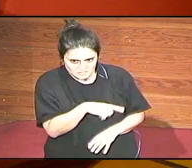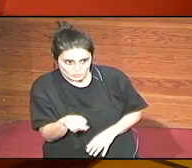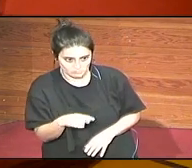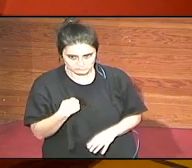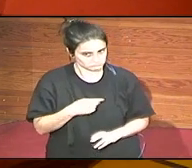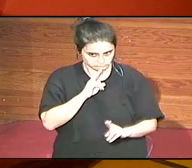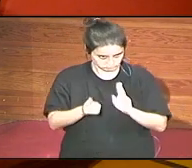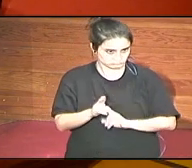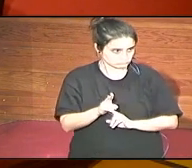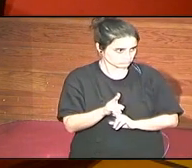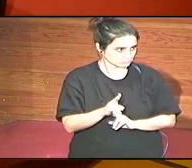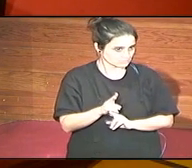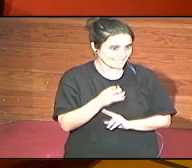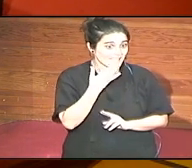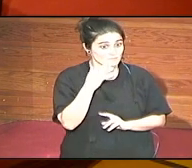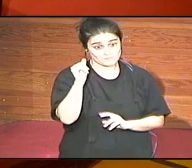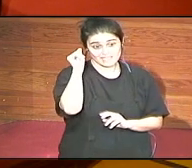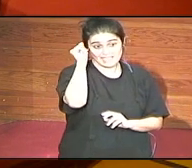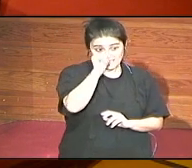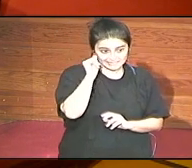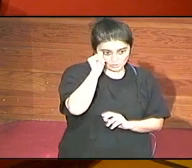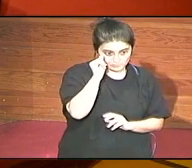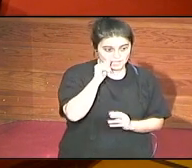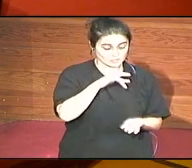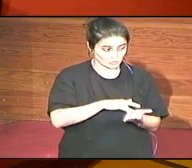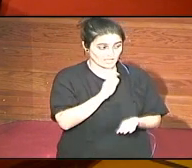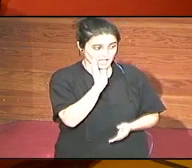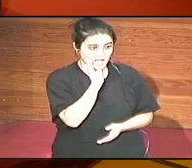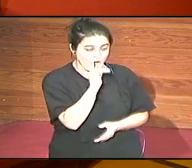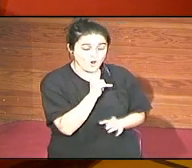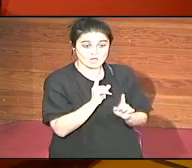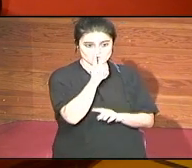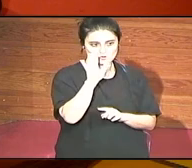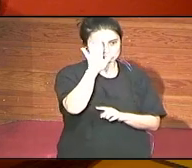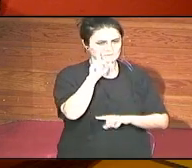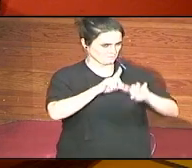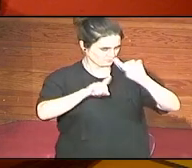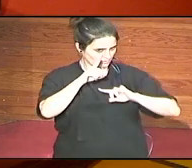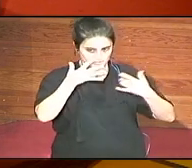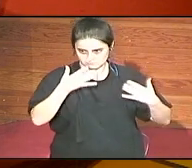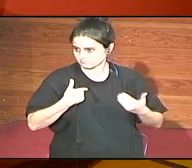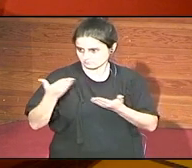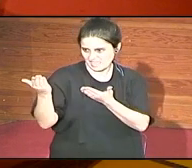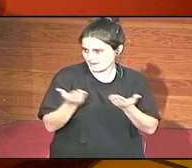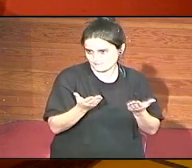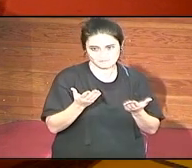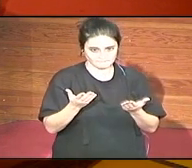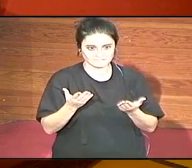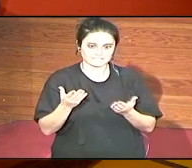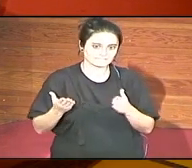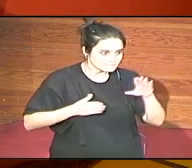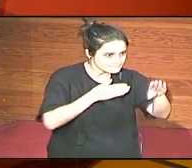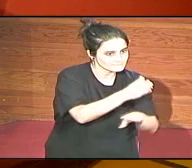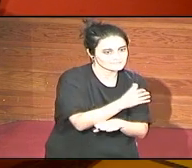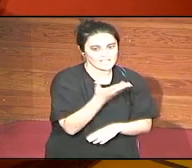que en etiopía es verdad que ahora está con problemas en el norte en tigray pero los invitaría a conocer un continente